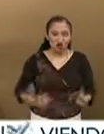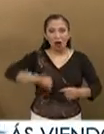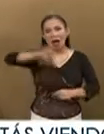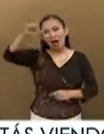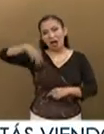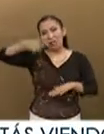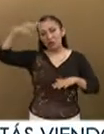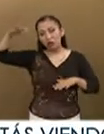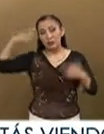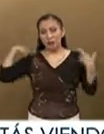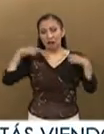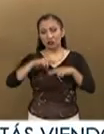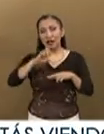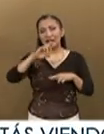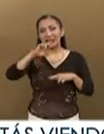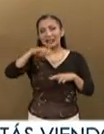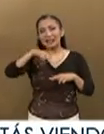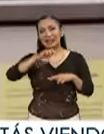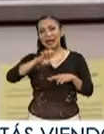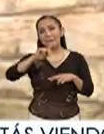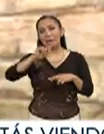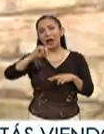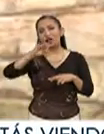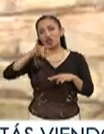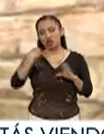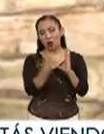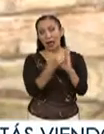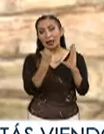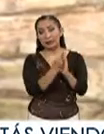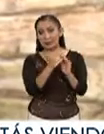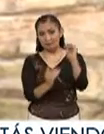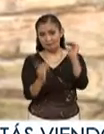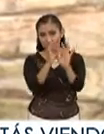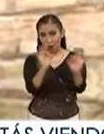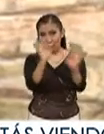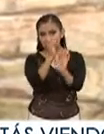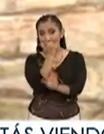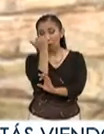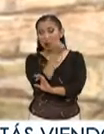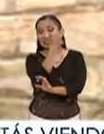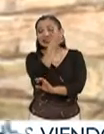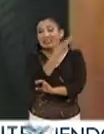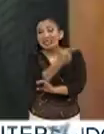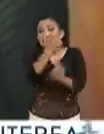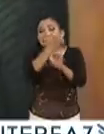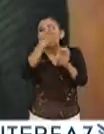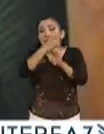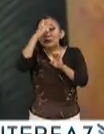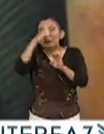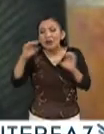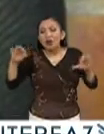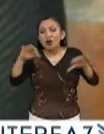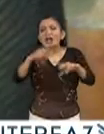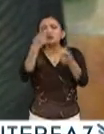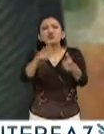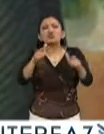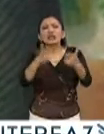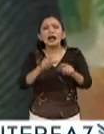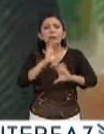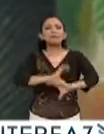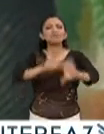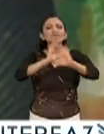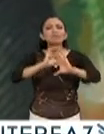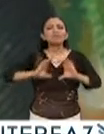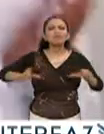lado, el maestro Enrique Patrón de Rueda impartió una clase magistral para alumnos de 7 estados de la República sobre la música de